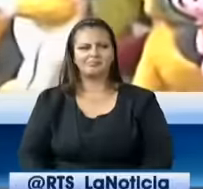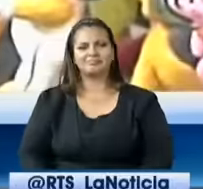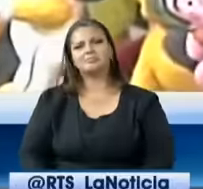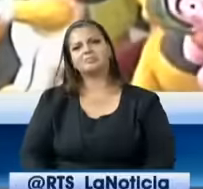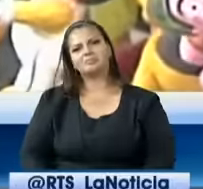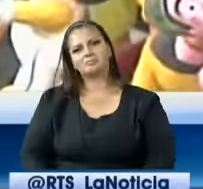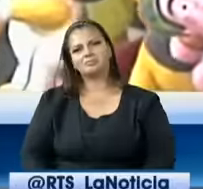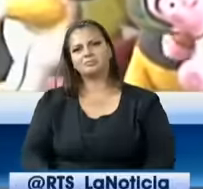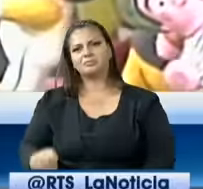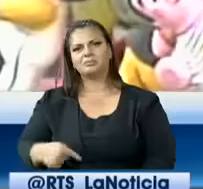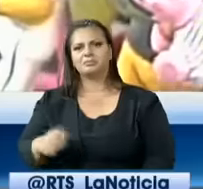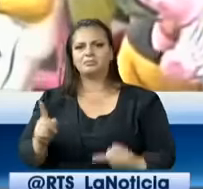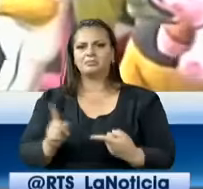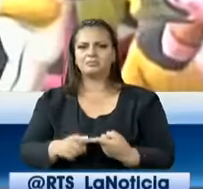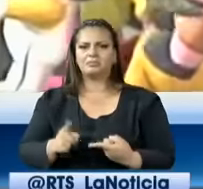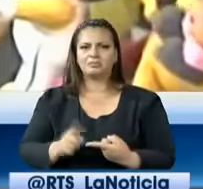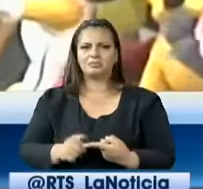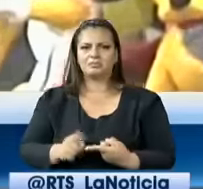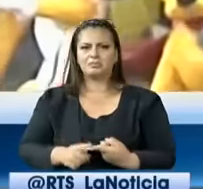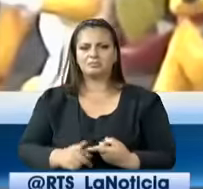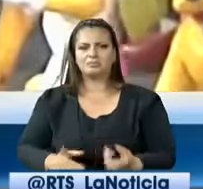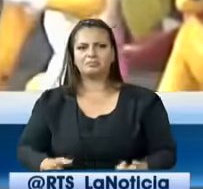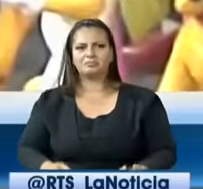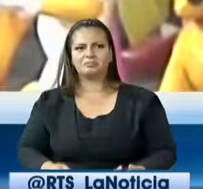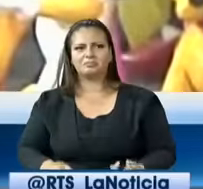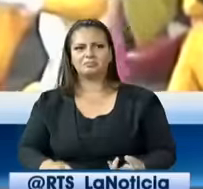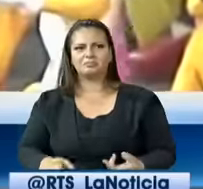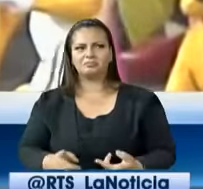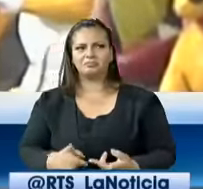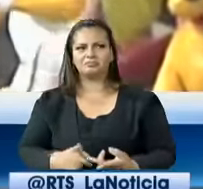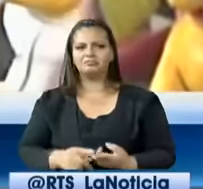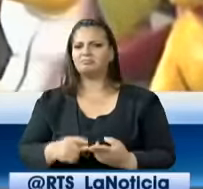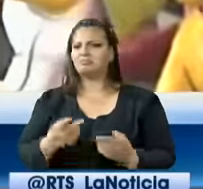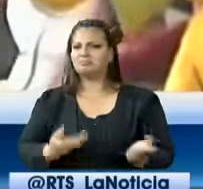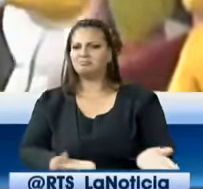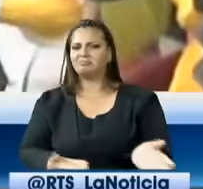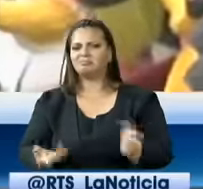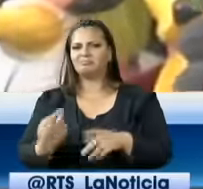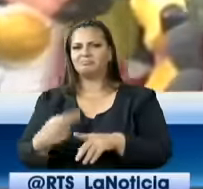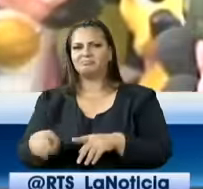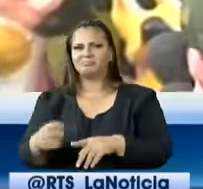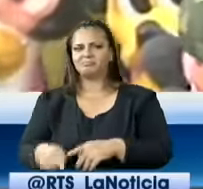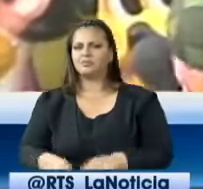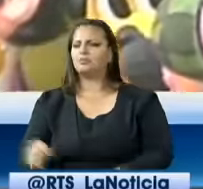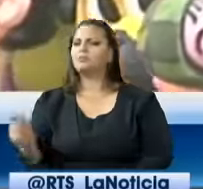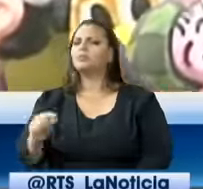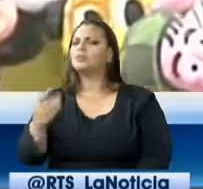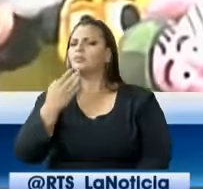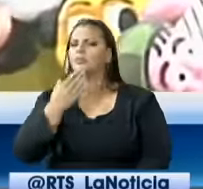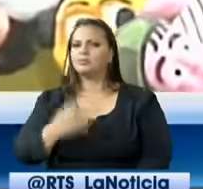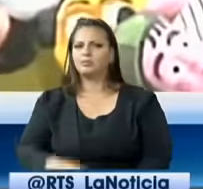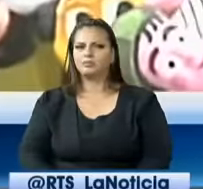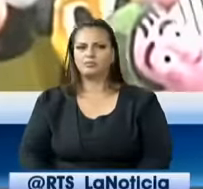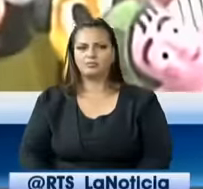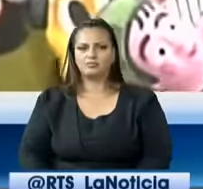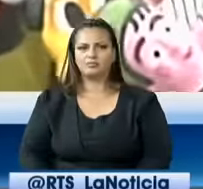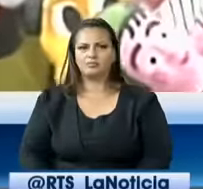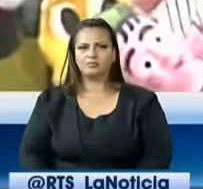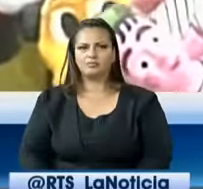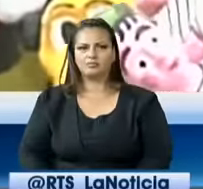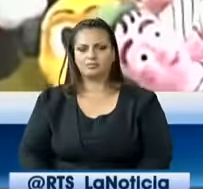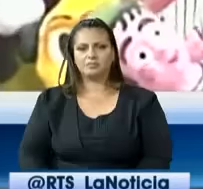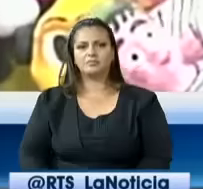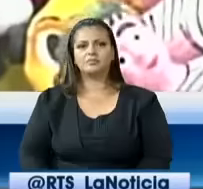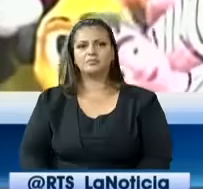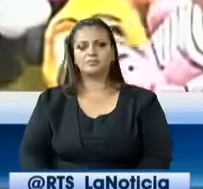Tengo el de Batman, Spiderman, el chavo es Marril, el chavo normal. ¿Cuál es el más barato? El Batman y el Spiderman.